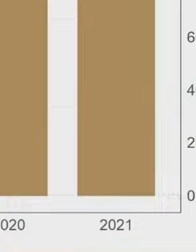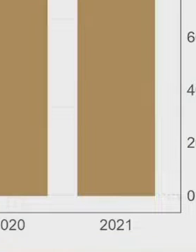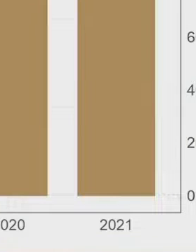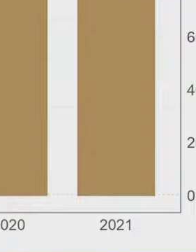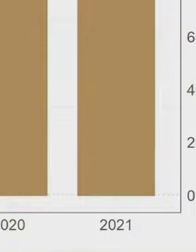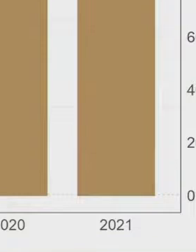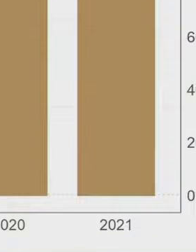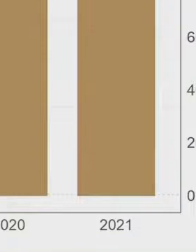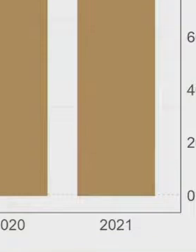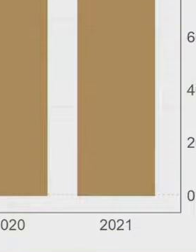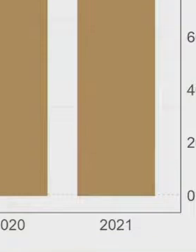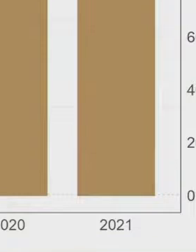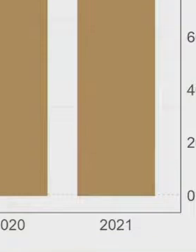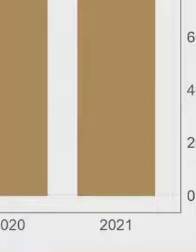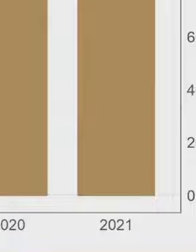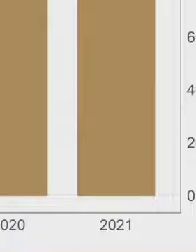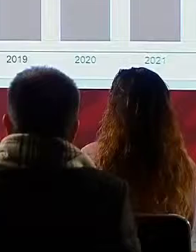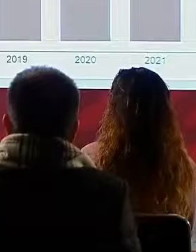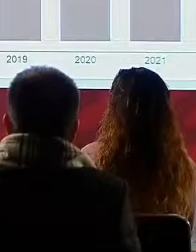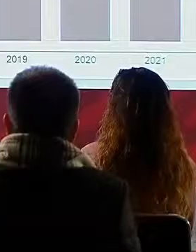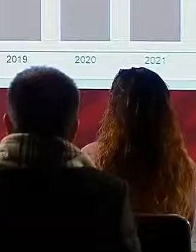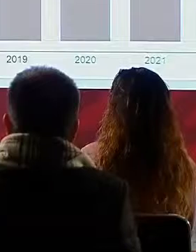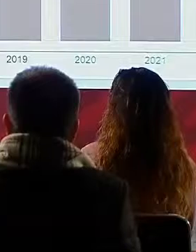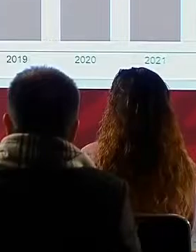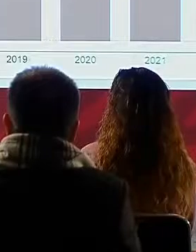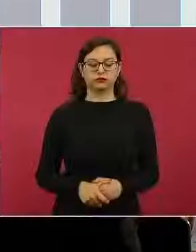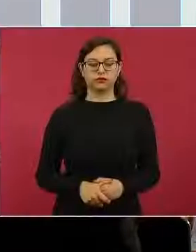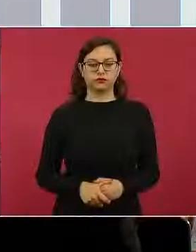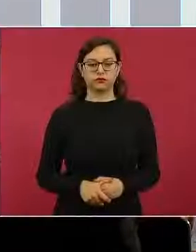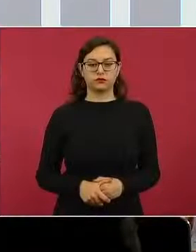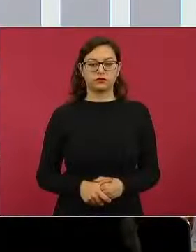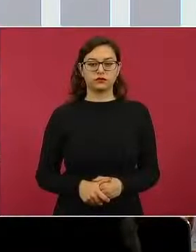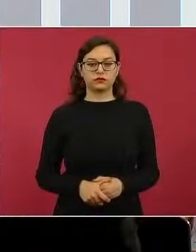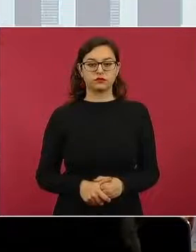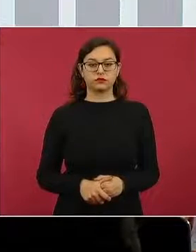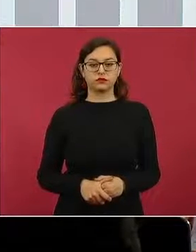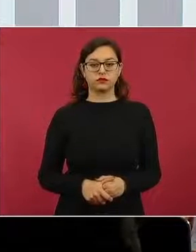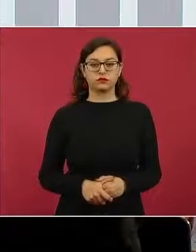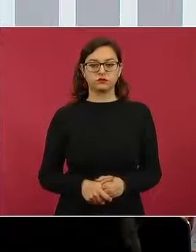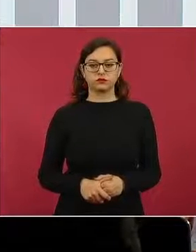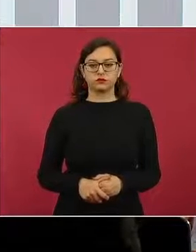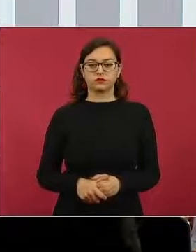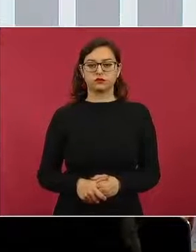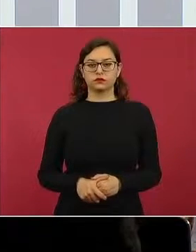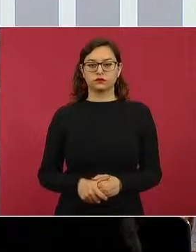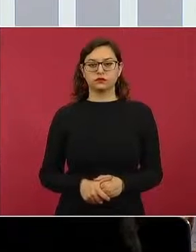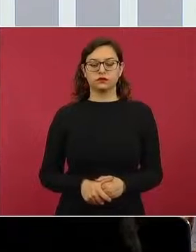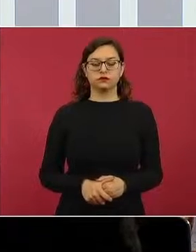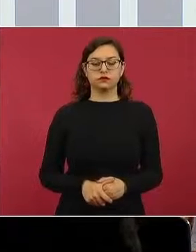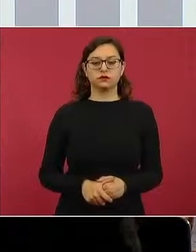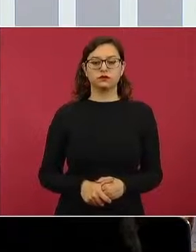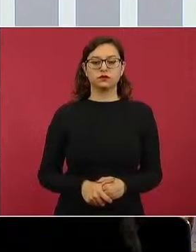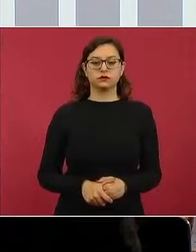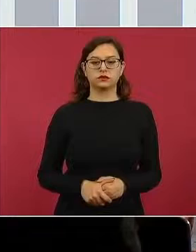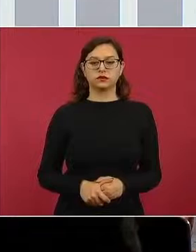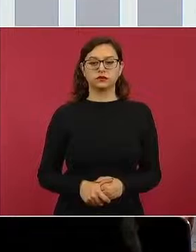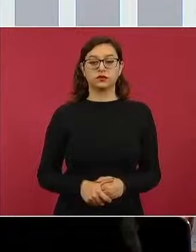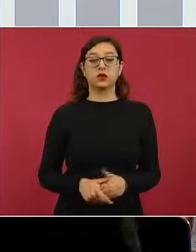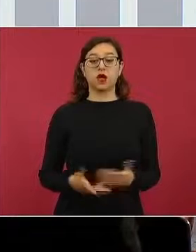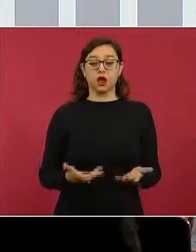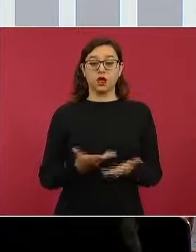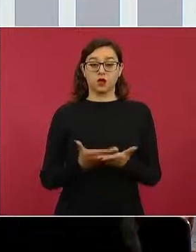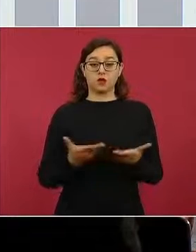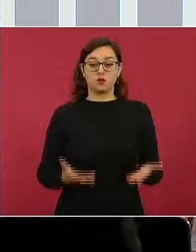un descenso de 3.6%. Si pasamos a la siguiente, es una gráfica similar donde